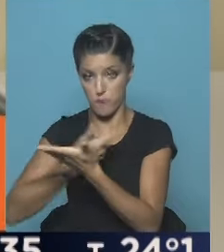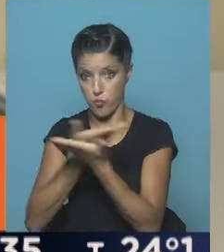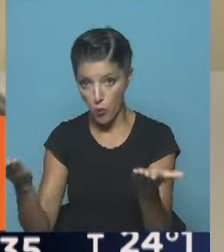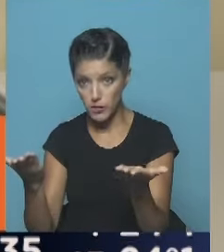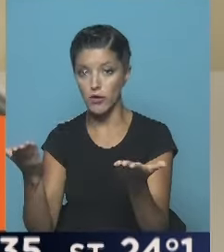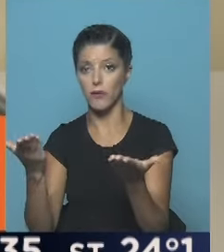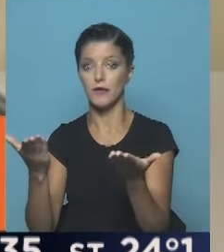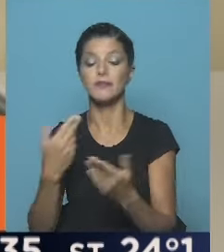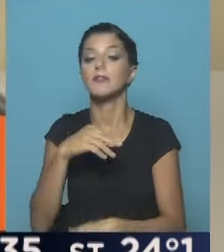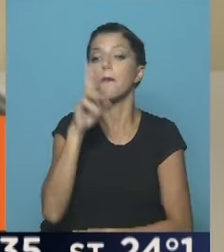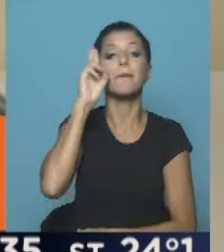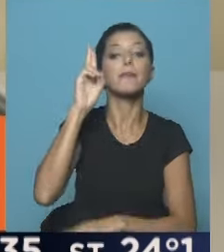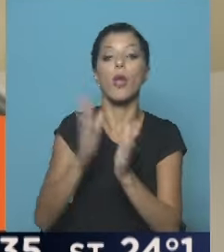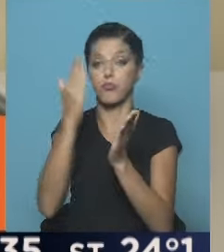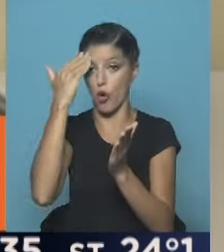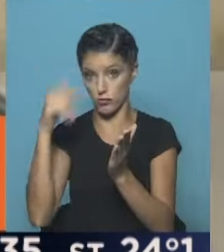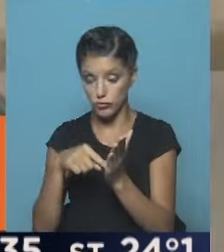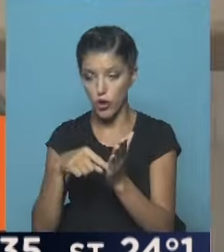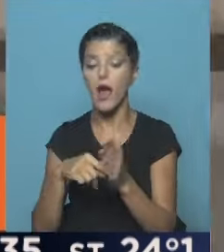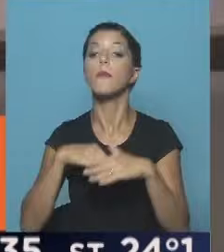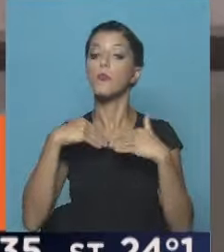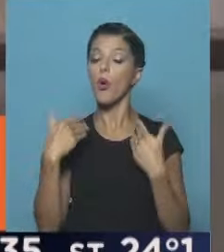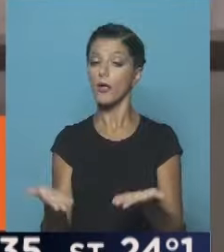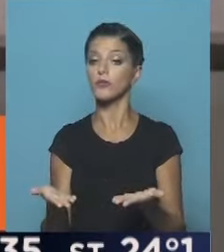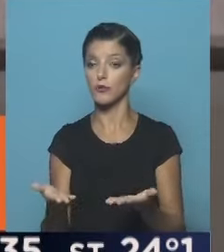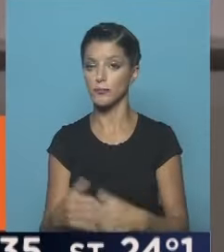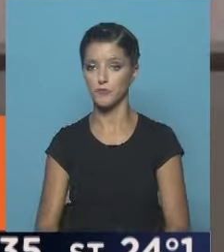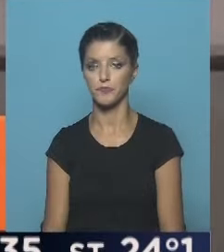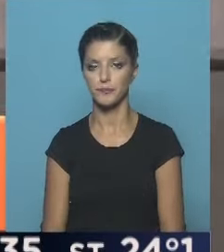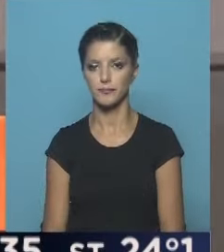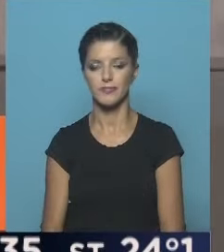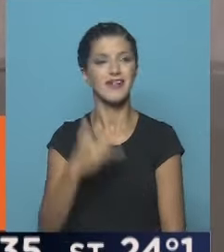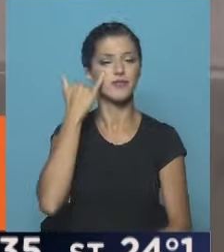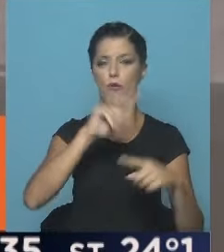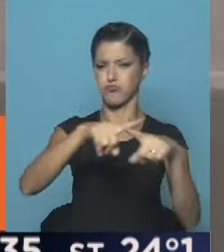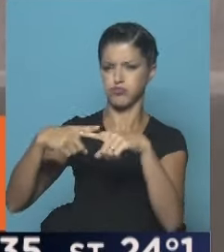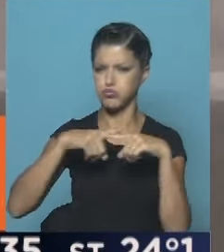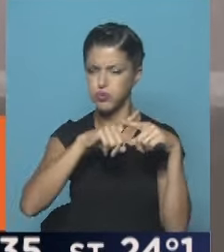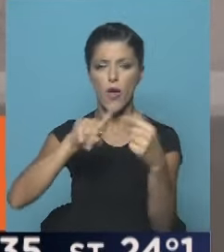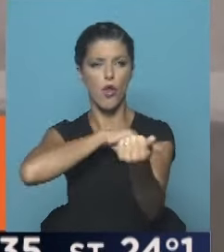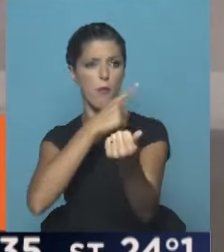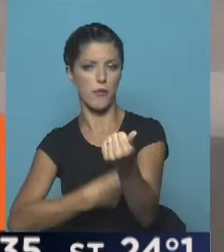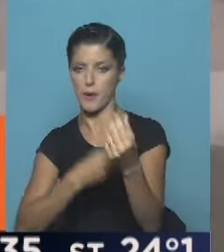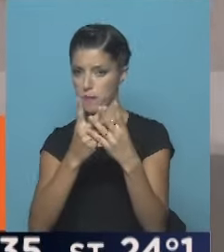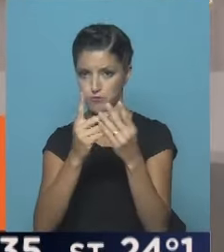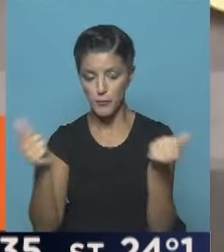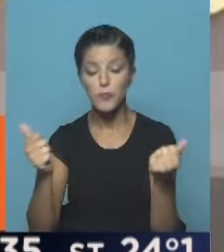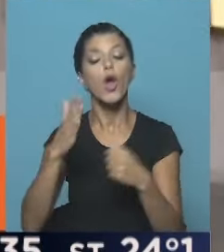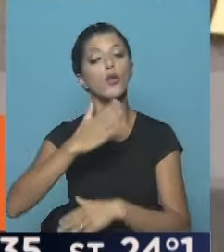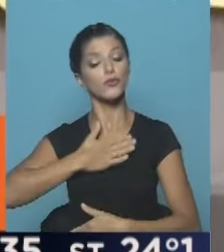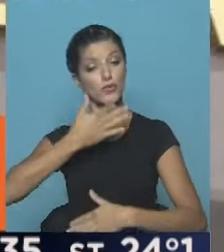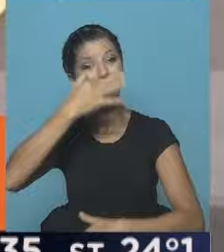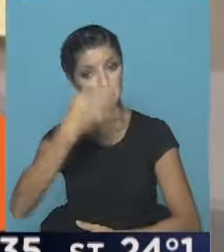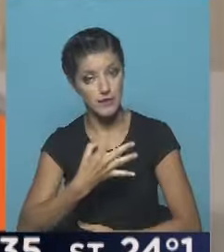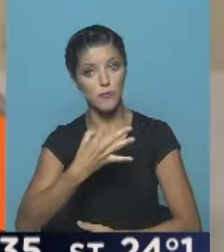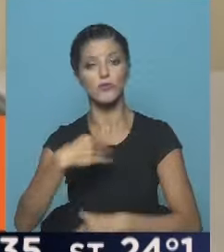la Carta Magna, así como la resolución de los conflictos entre poderes. Exhortar al